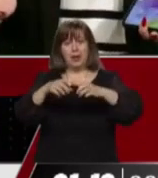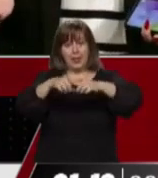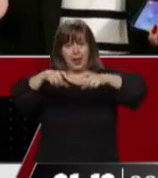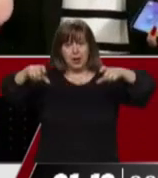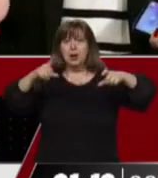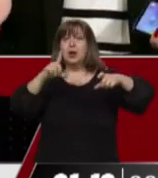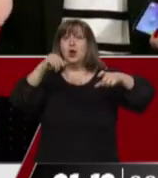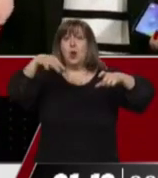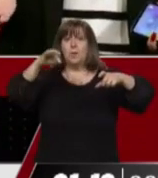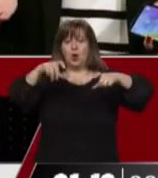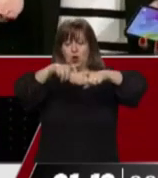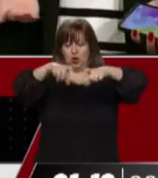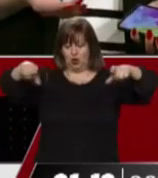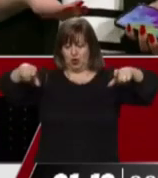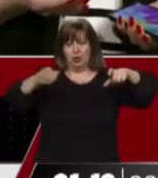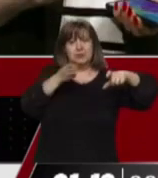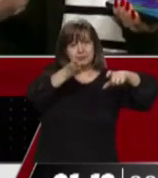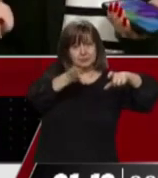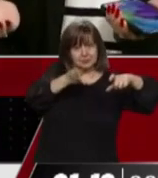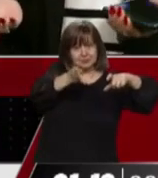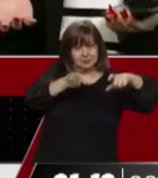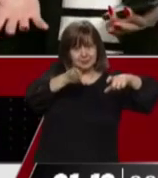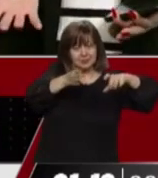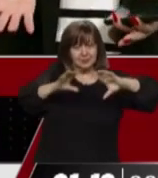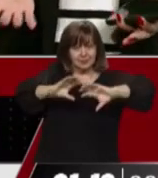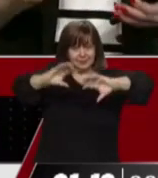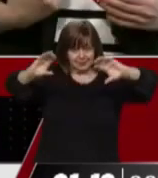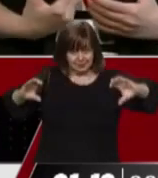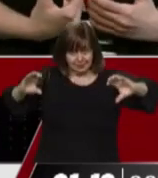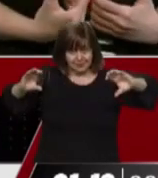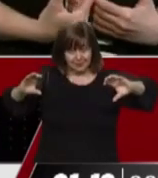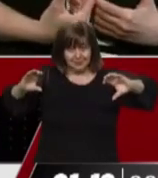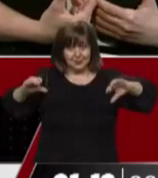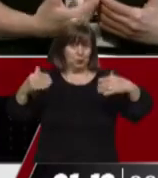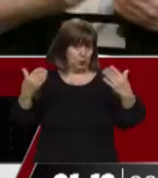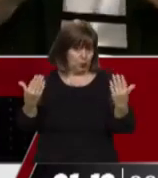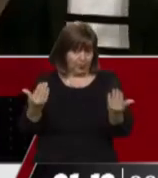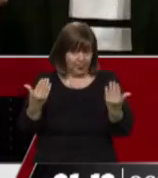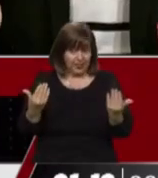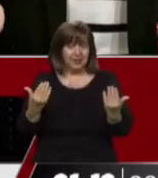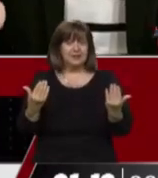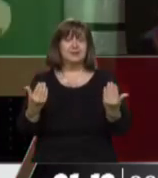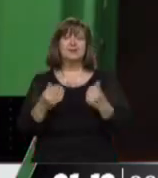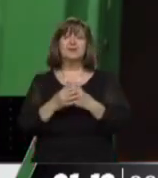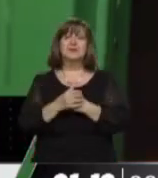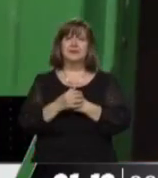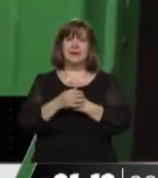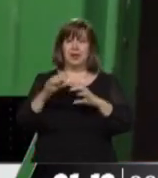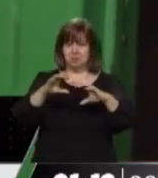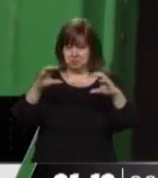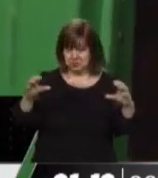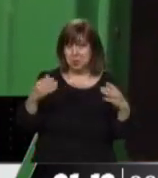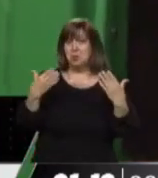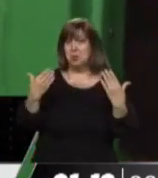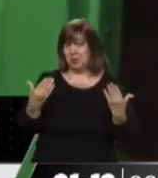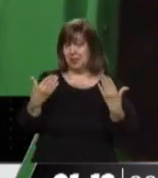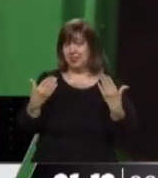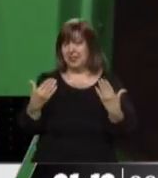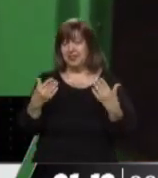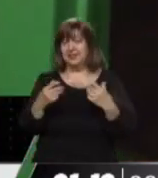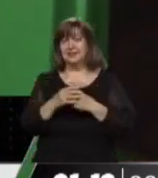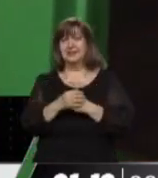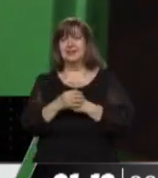porque ahora, como sale tan caro, a lo mejor no te alcanza para comprar para uno solo. Por ejemplo, el lomo, ¿se puede compartir si han